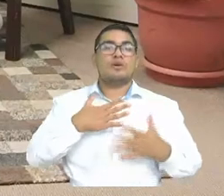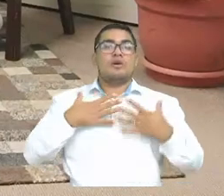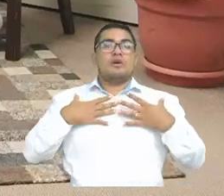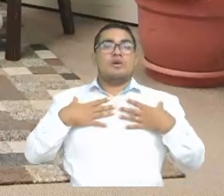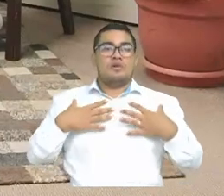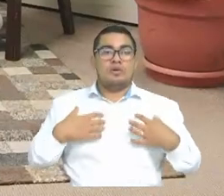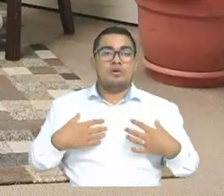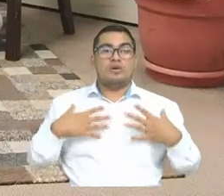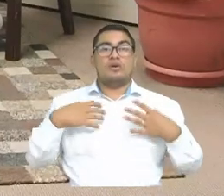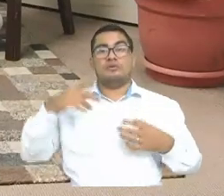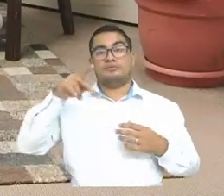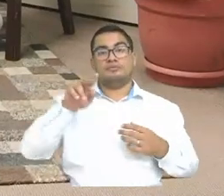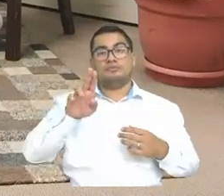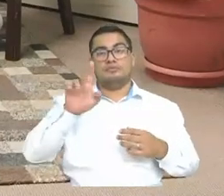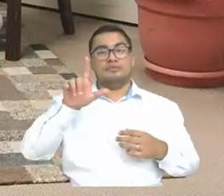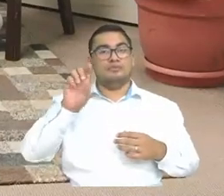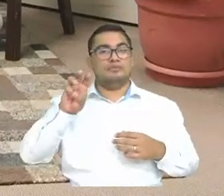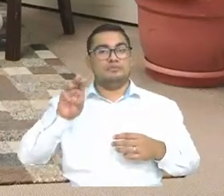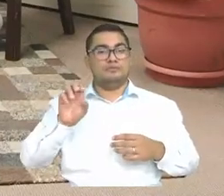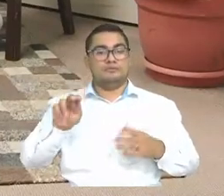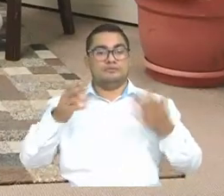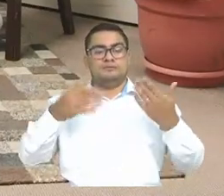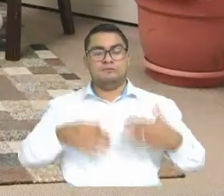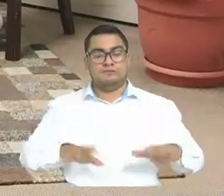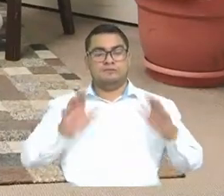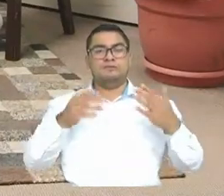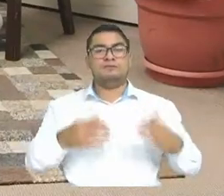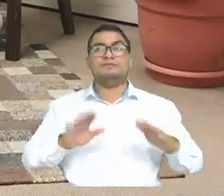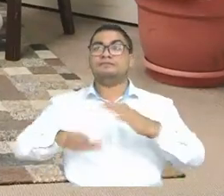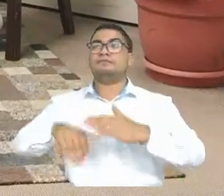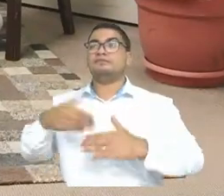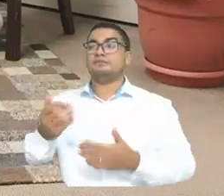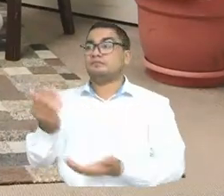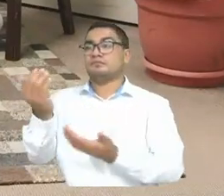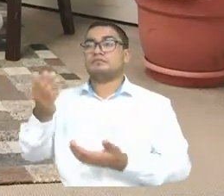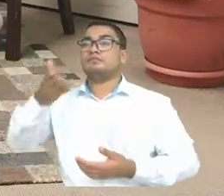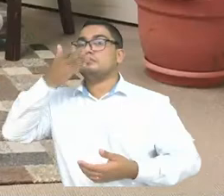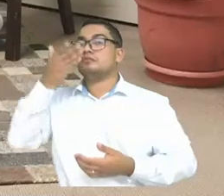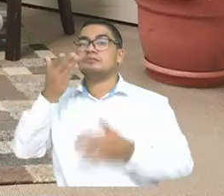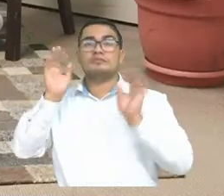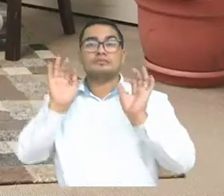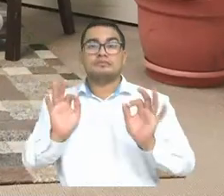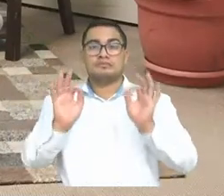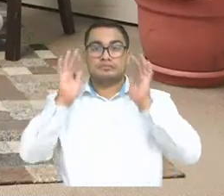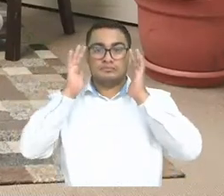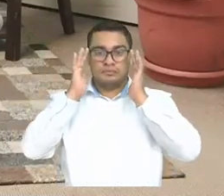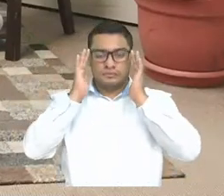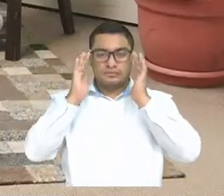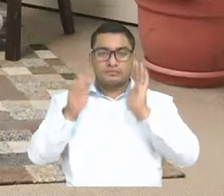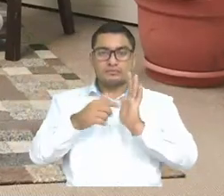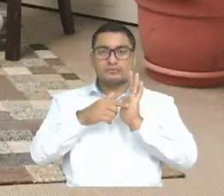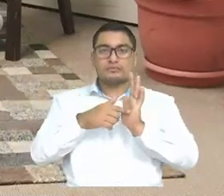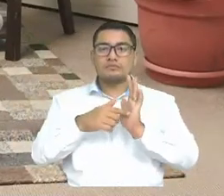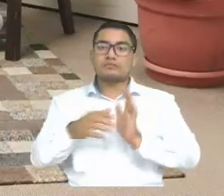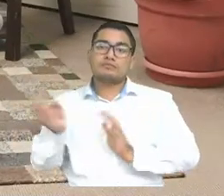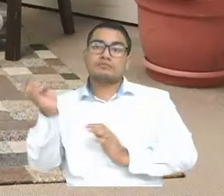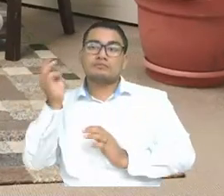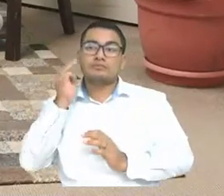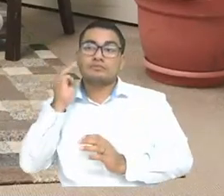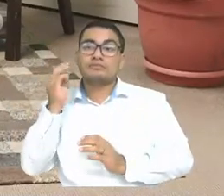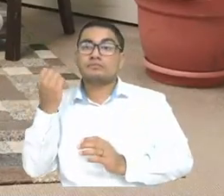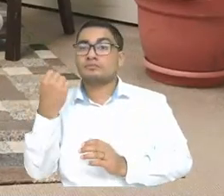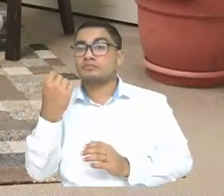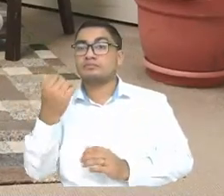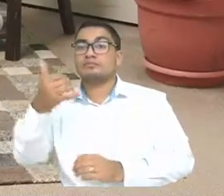pulmones normales y tener una respiración normal fuera del vientre. En todo caso, si a la madre no se le ha puesto la